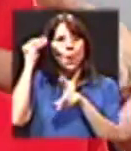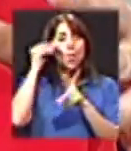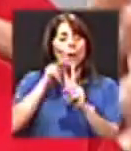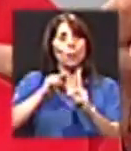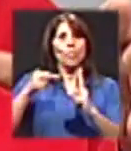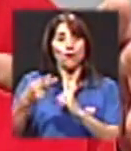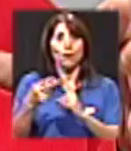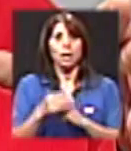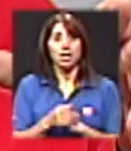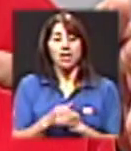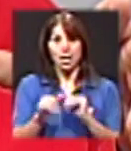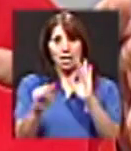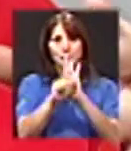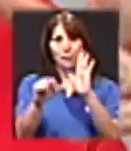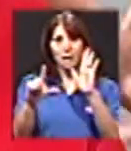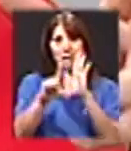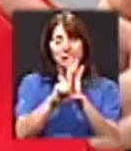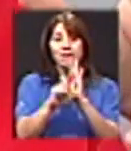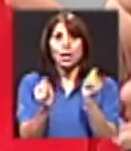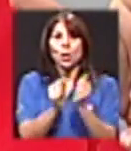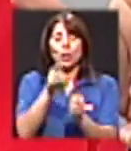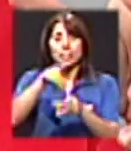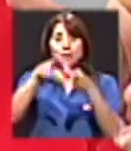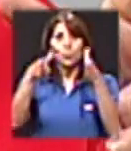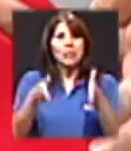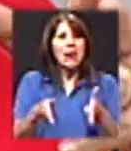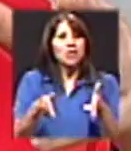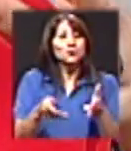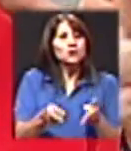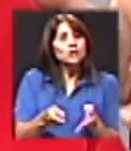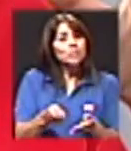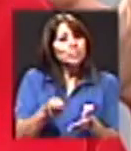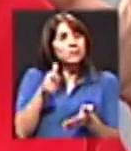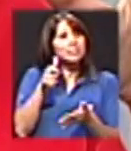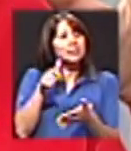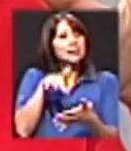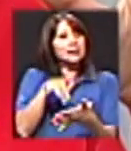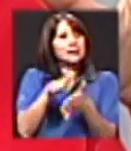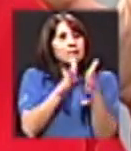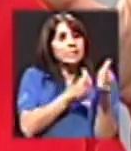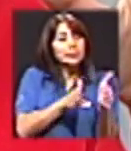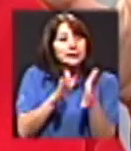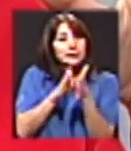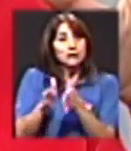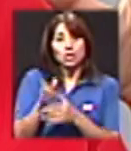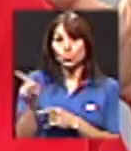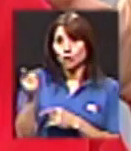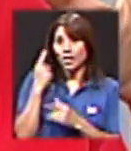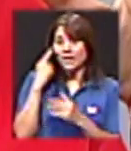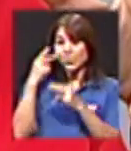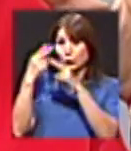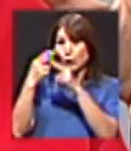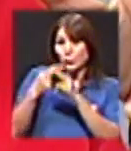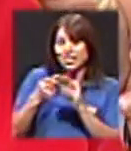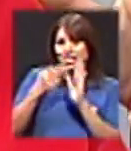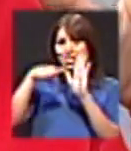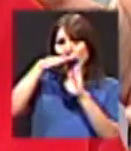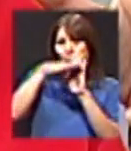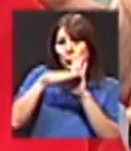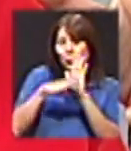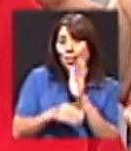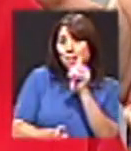poco formados. Si usted ve las listas de diputados de la mayoría de los partidos, es gente